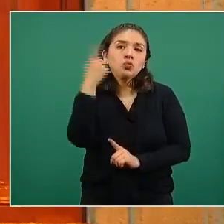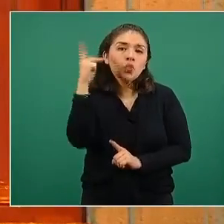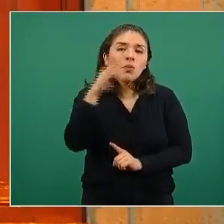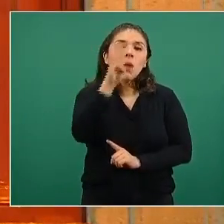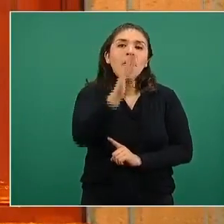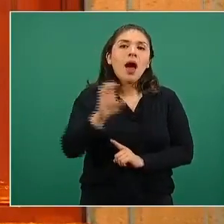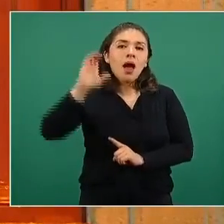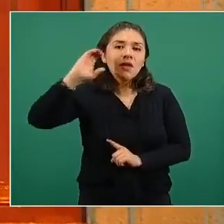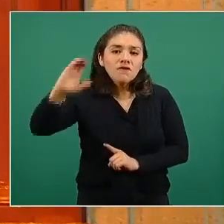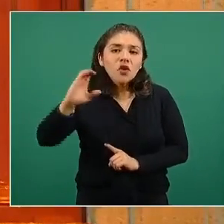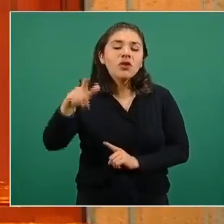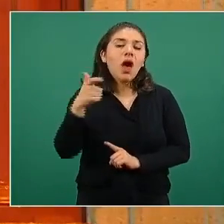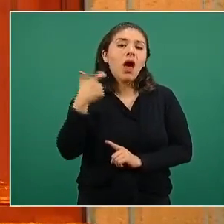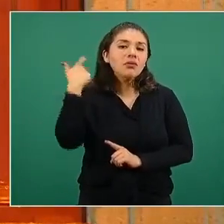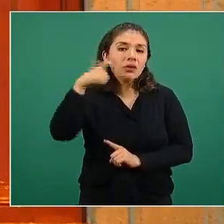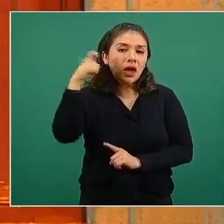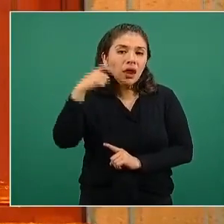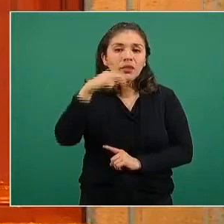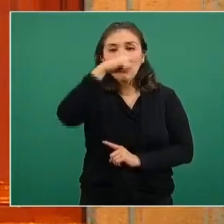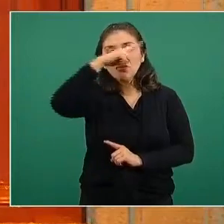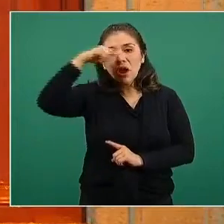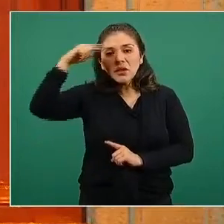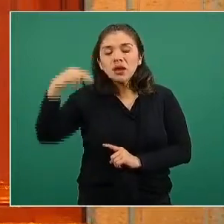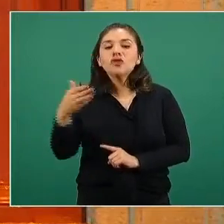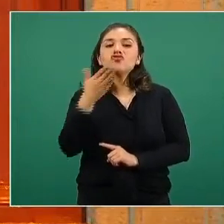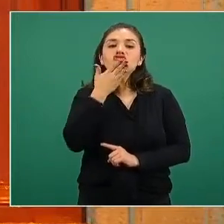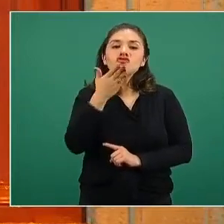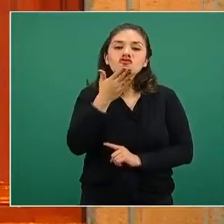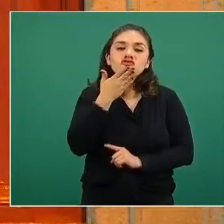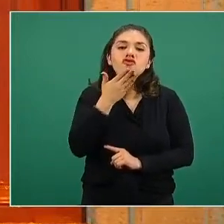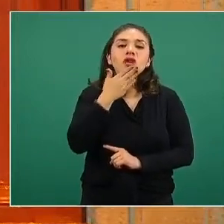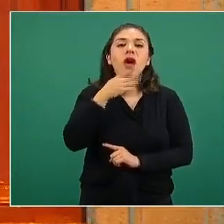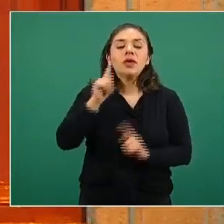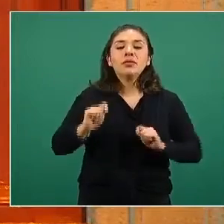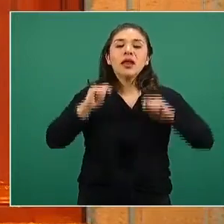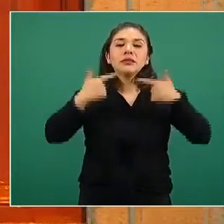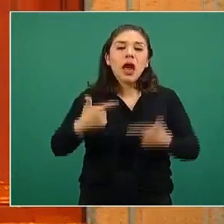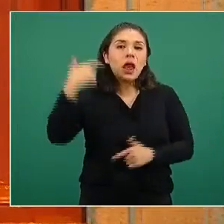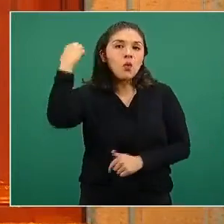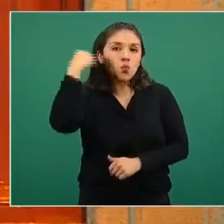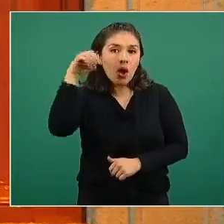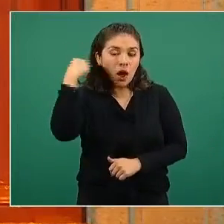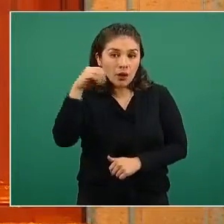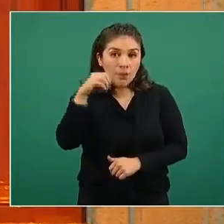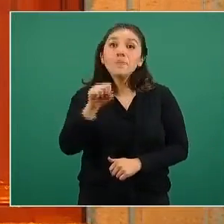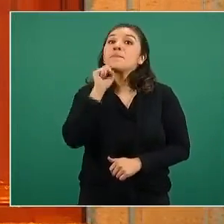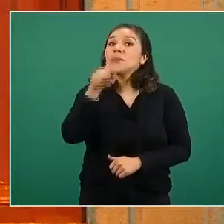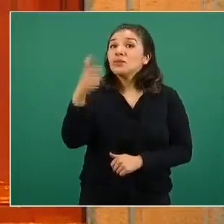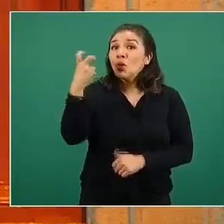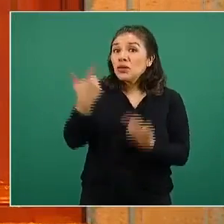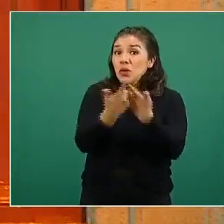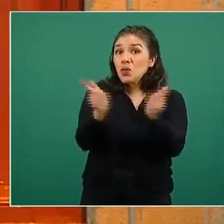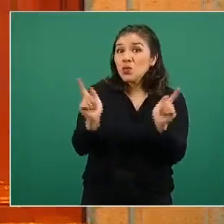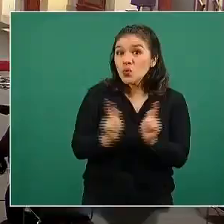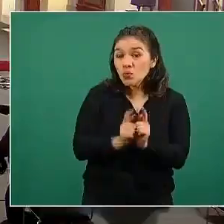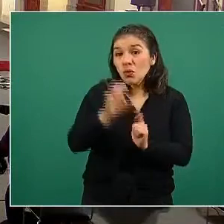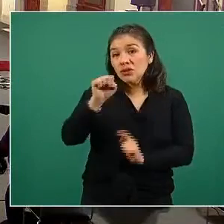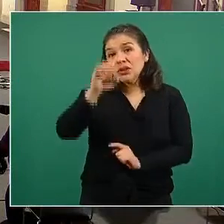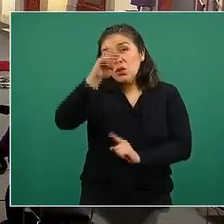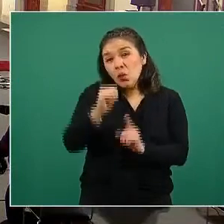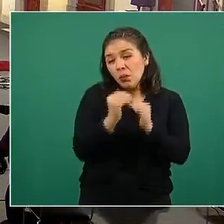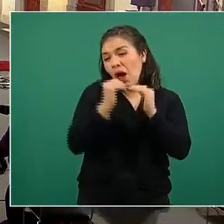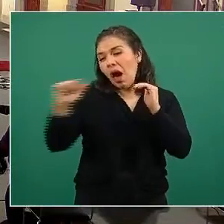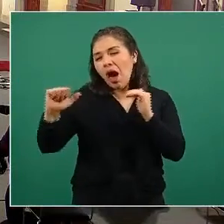Baja California, Querétaro, Nayarit, Sonora, Tlaxcala y Oaxaca. Y es precisamente en este rango, es decir, entre el 69